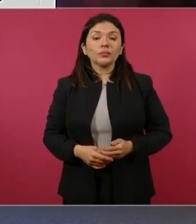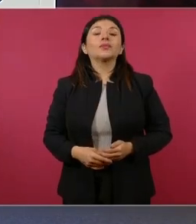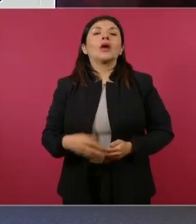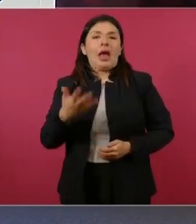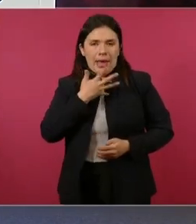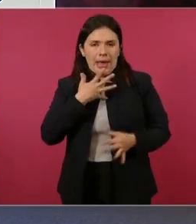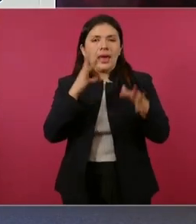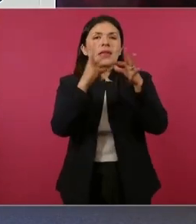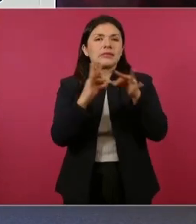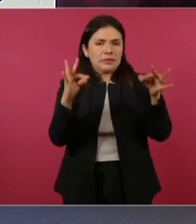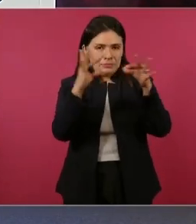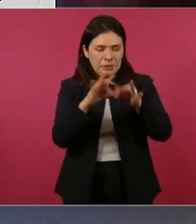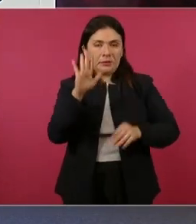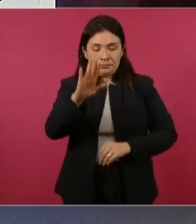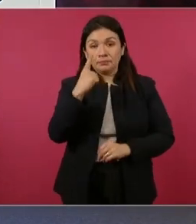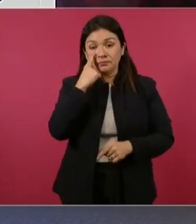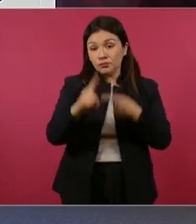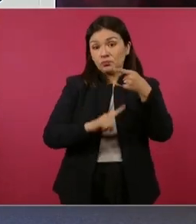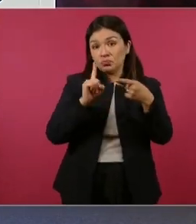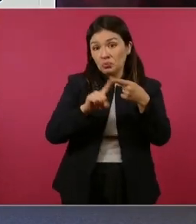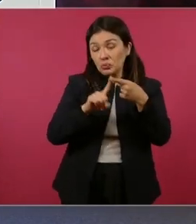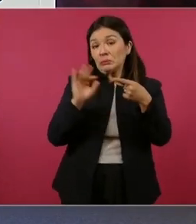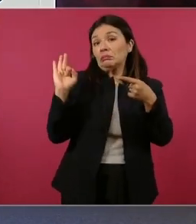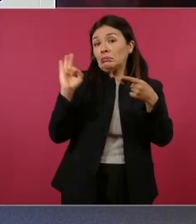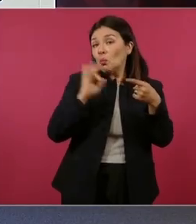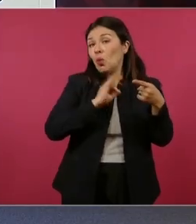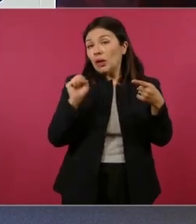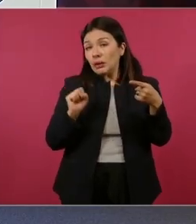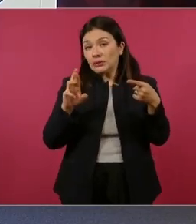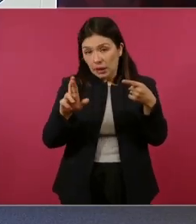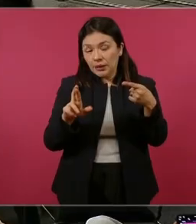explicaciones. Una posible,